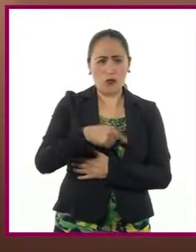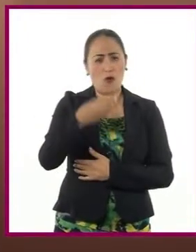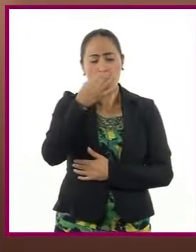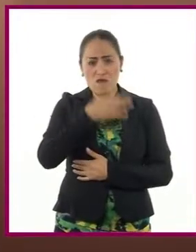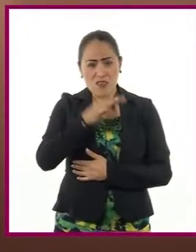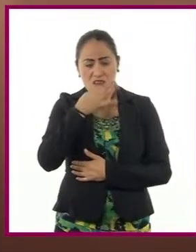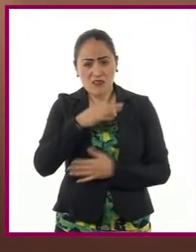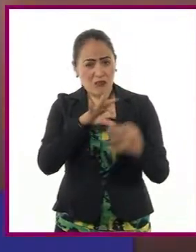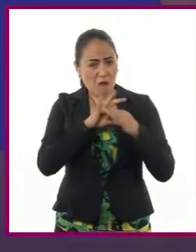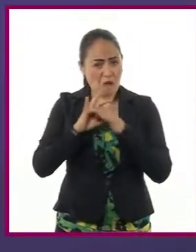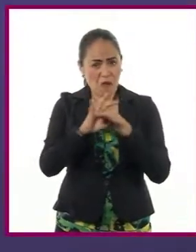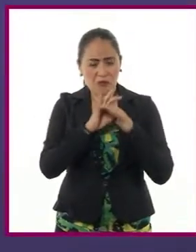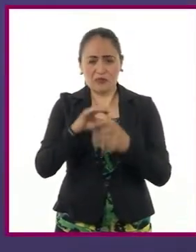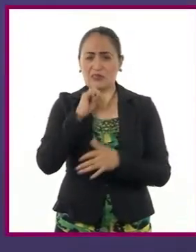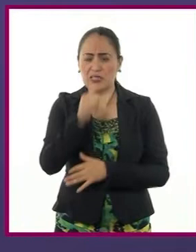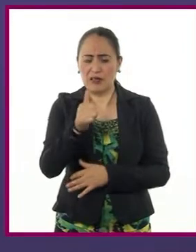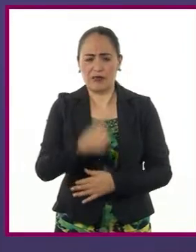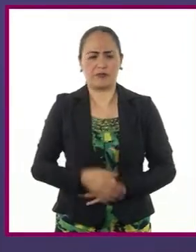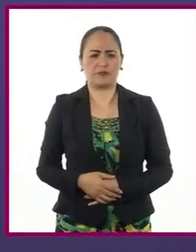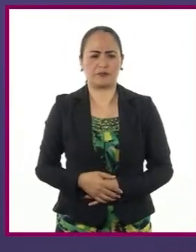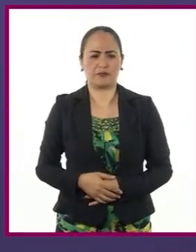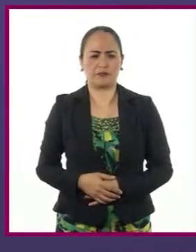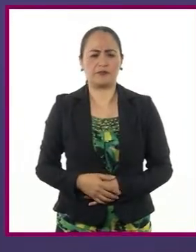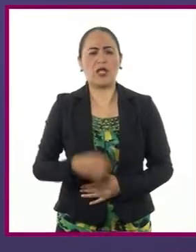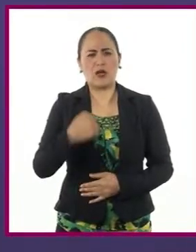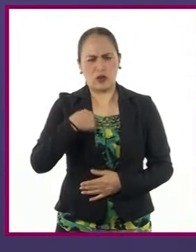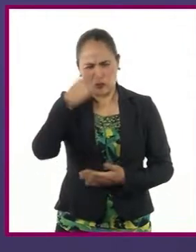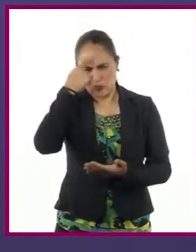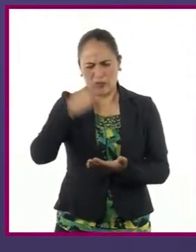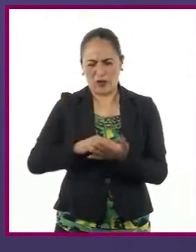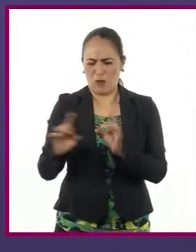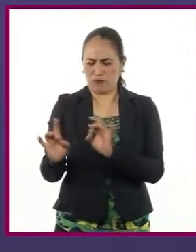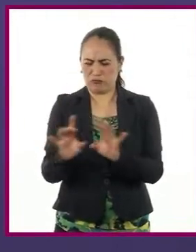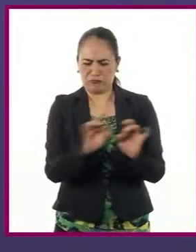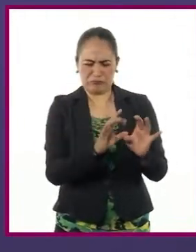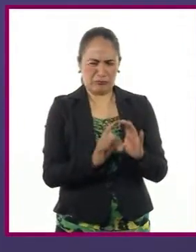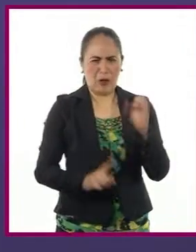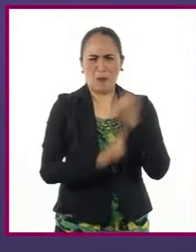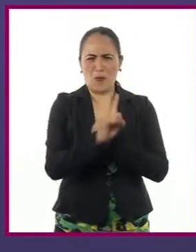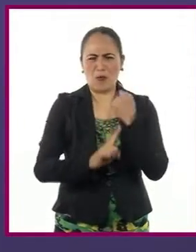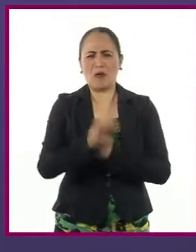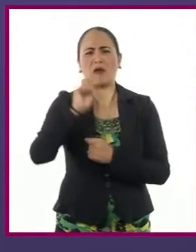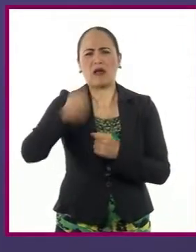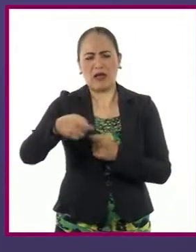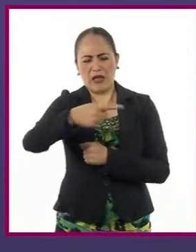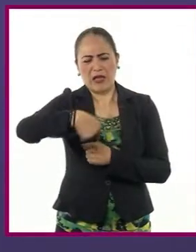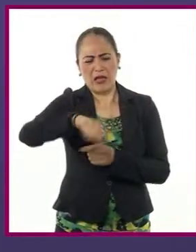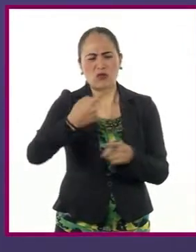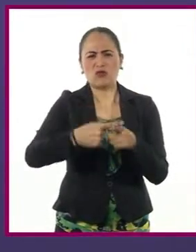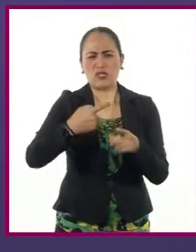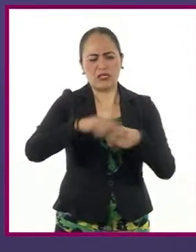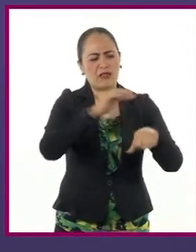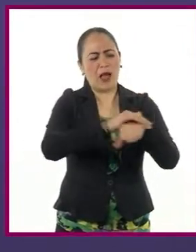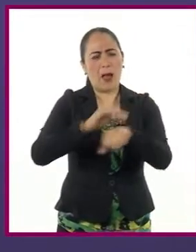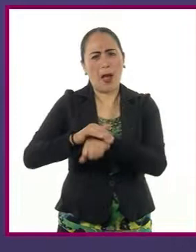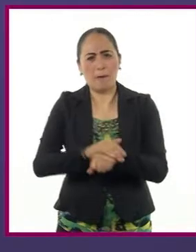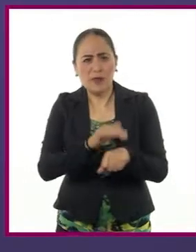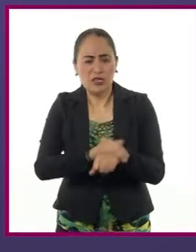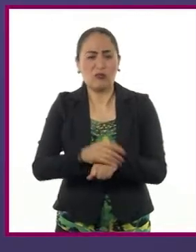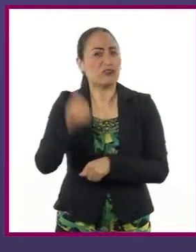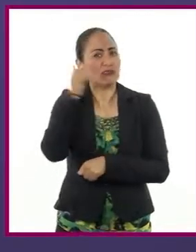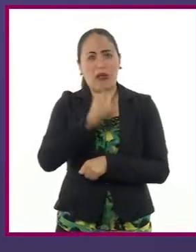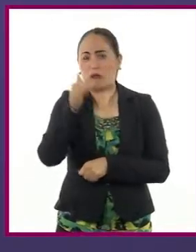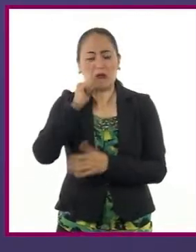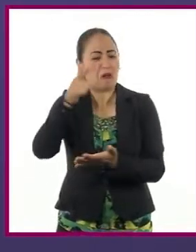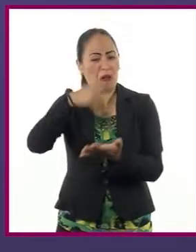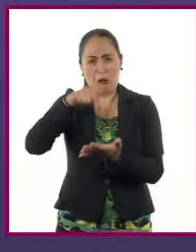celebración. Creo que la mayoría de mis conflictos son con mis amigos, porque siempre que salimos quieren ir a los mismos lugares